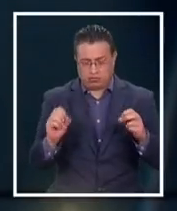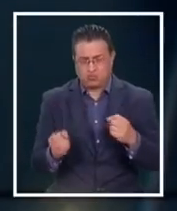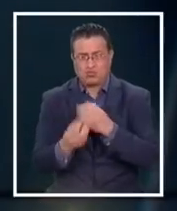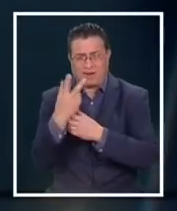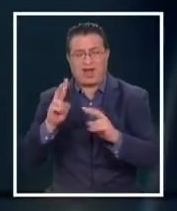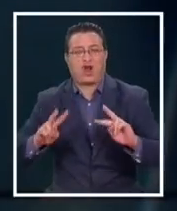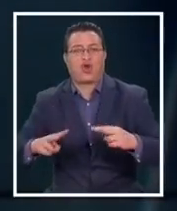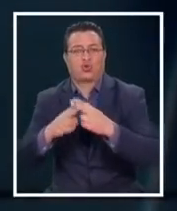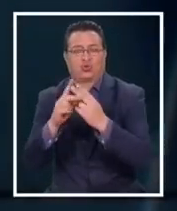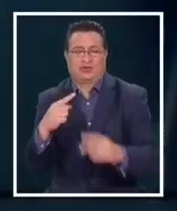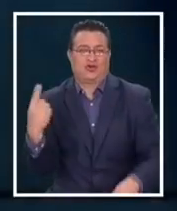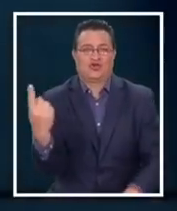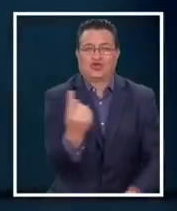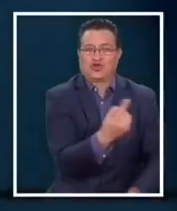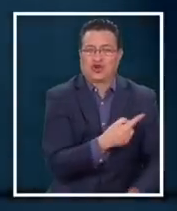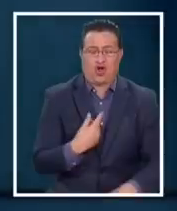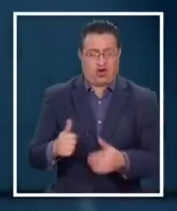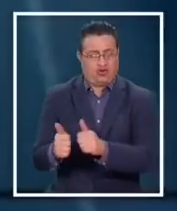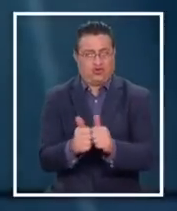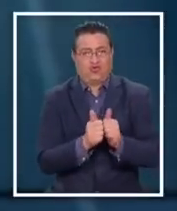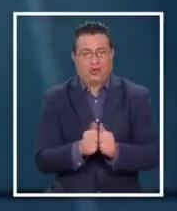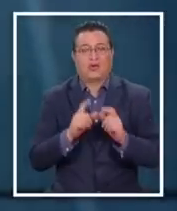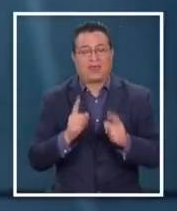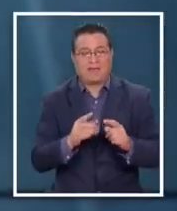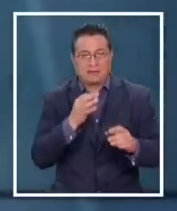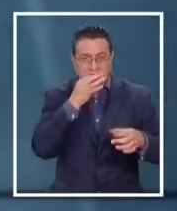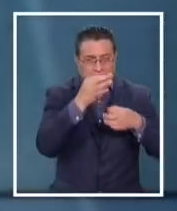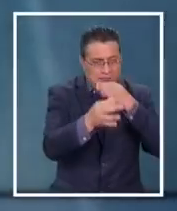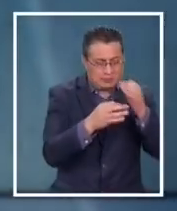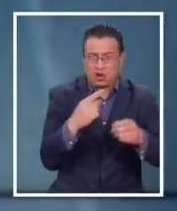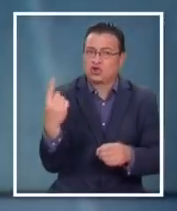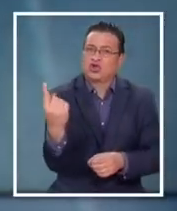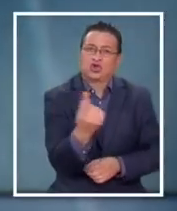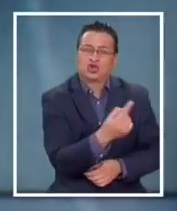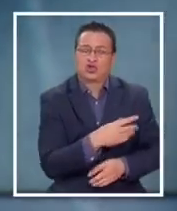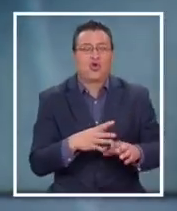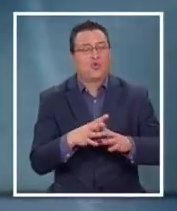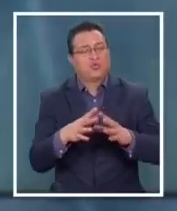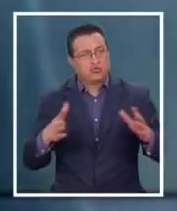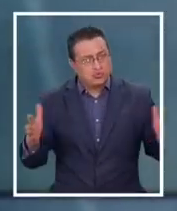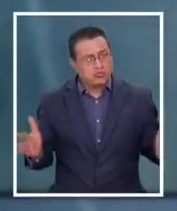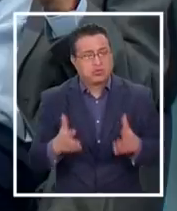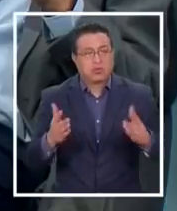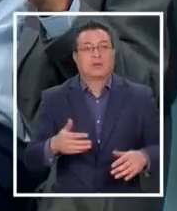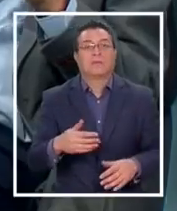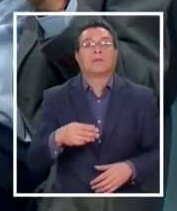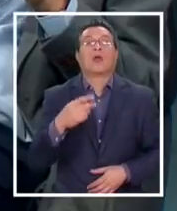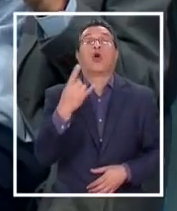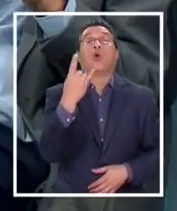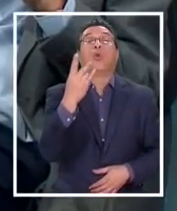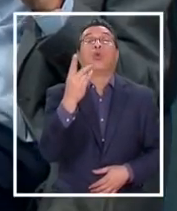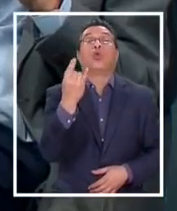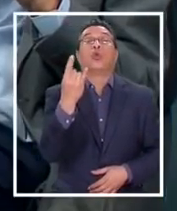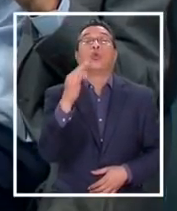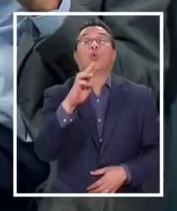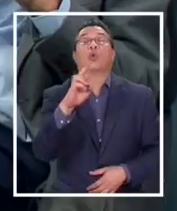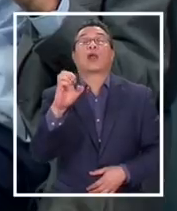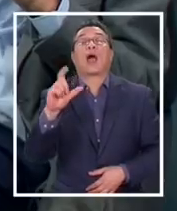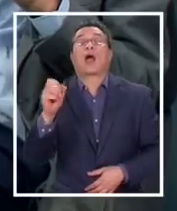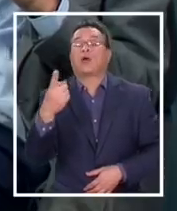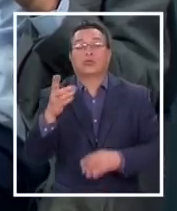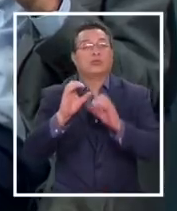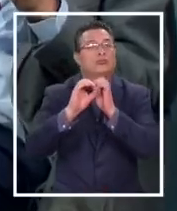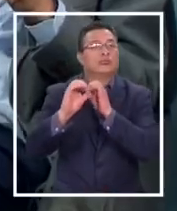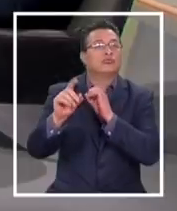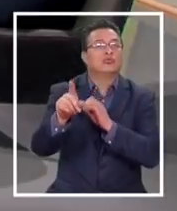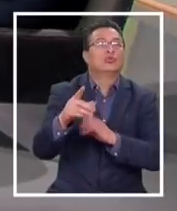todos y todas. Y esa me parece que es un llamado que tenemos que hacer muy fervorosamente. Francisco Undurraga, proyecciones para el próximo domingo. Yo tengo una